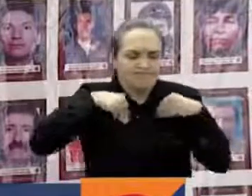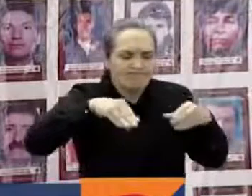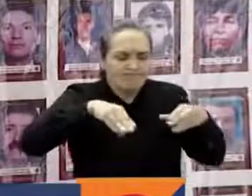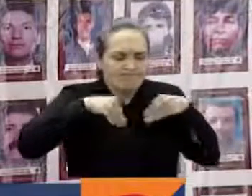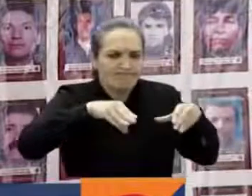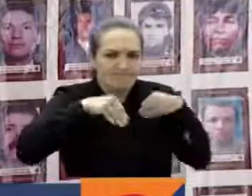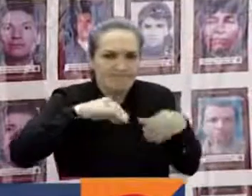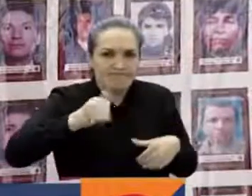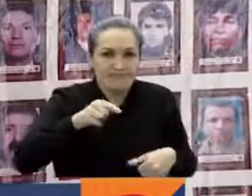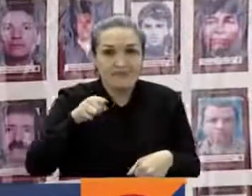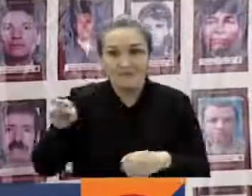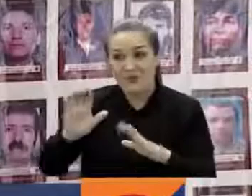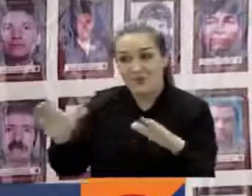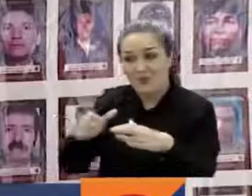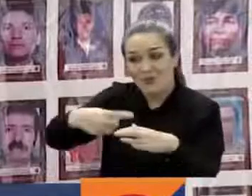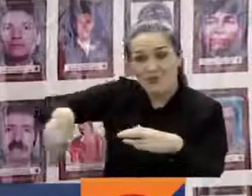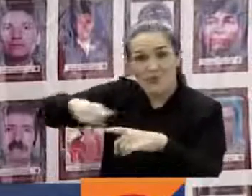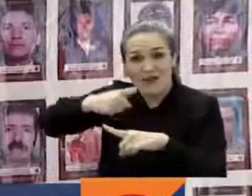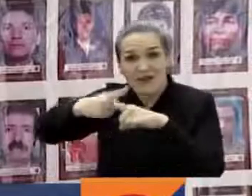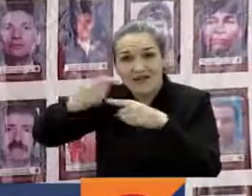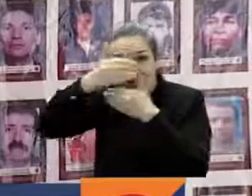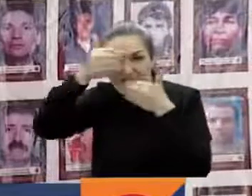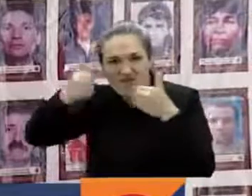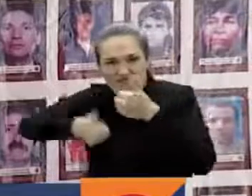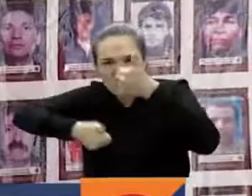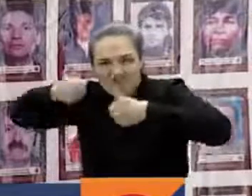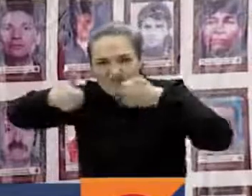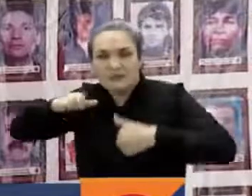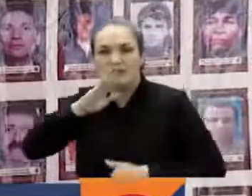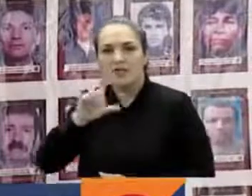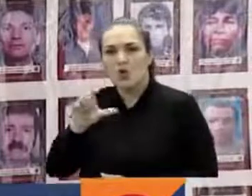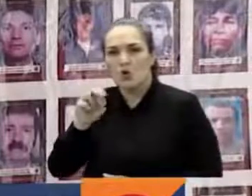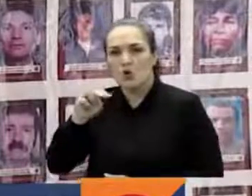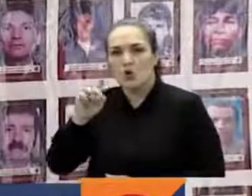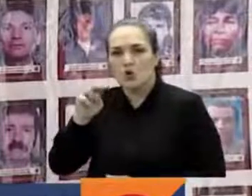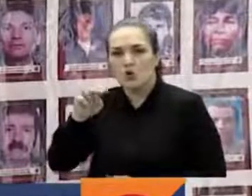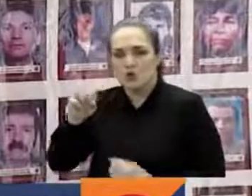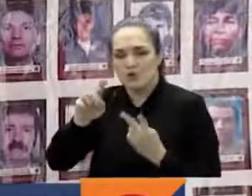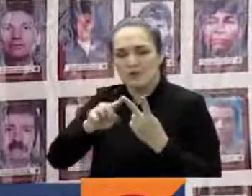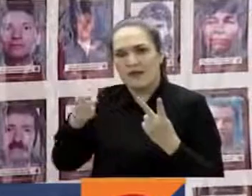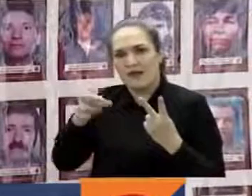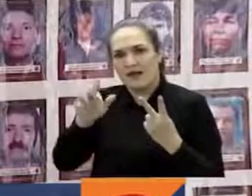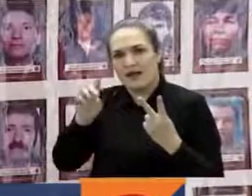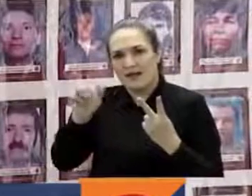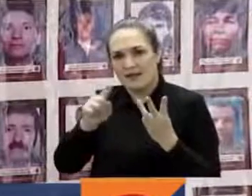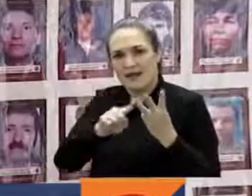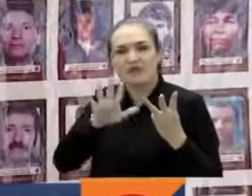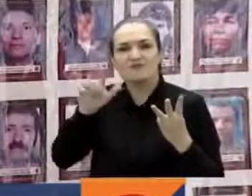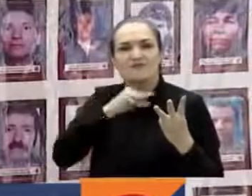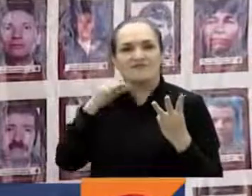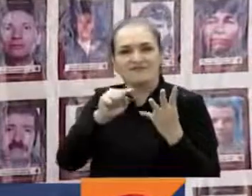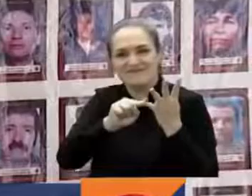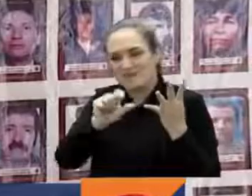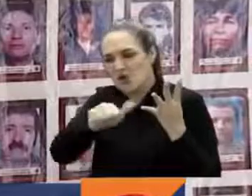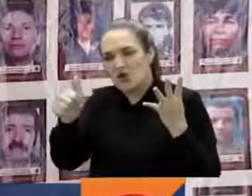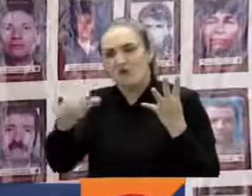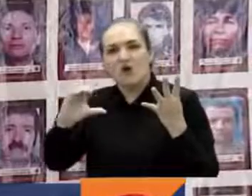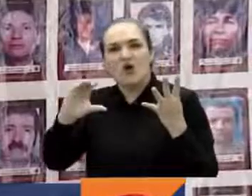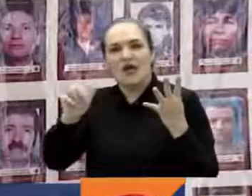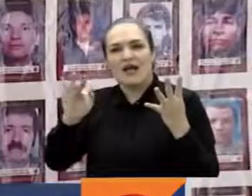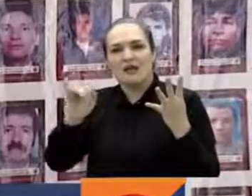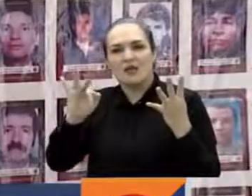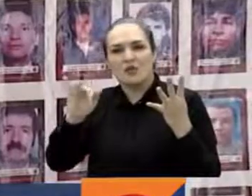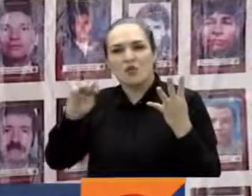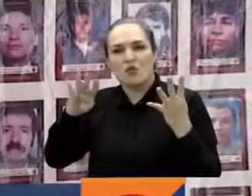aquí, que formaron parte de ese secretariado, pues son Rodrigo Londoño, Rodrigo Granda, Pastor Alape, Pablo Catatumbo, Milton de